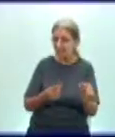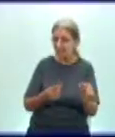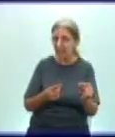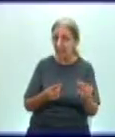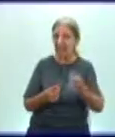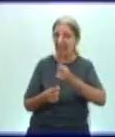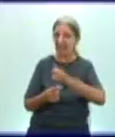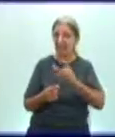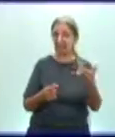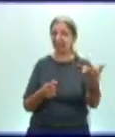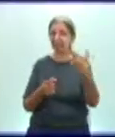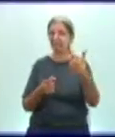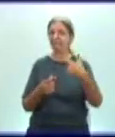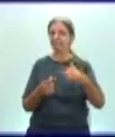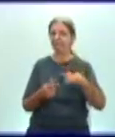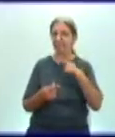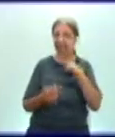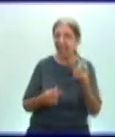primera información que tengo.